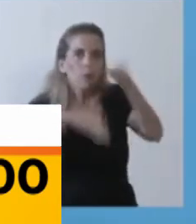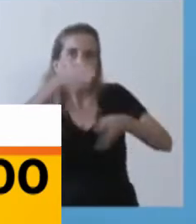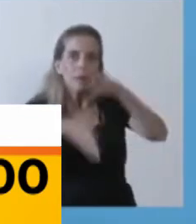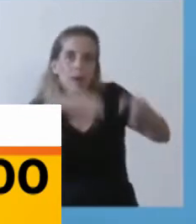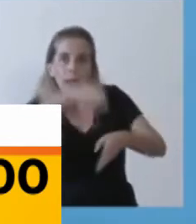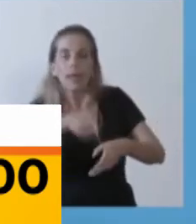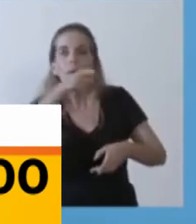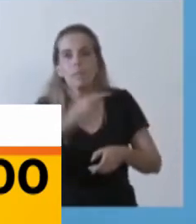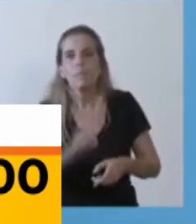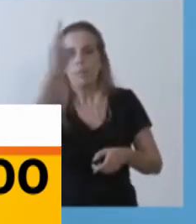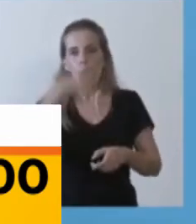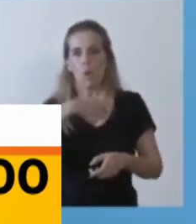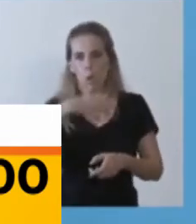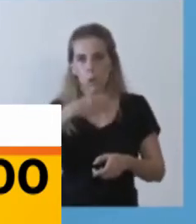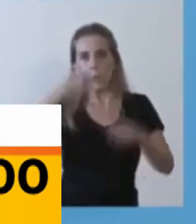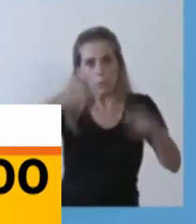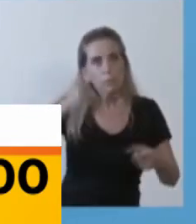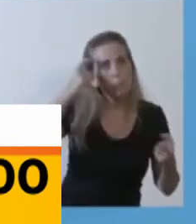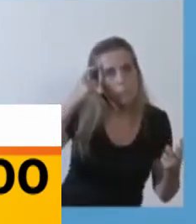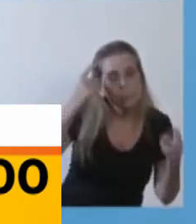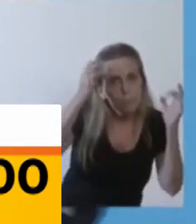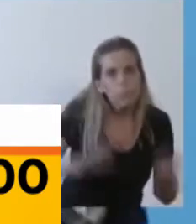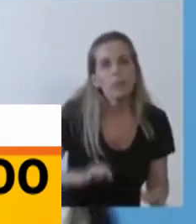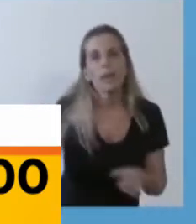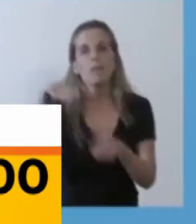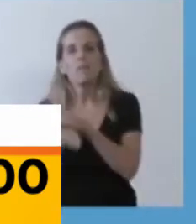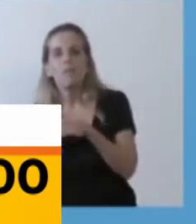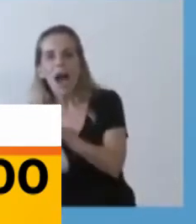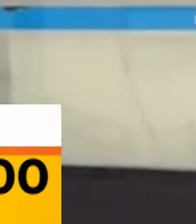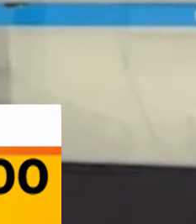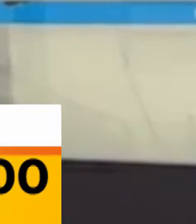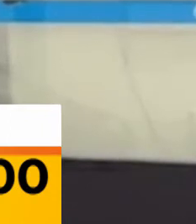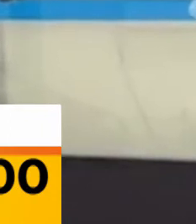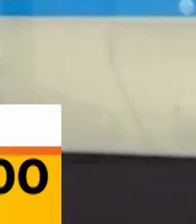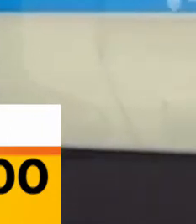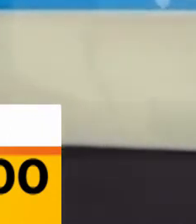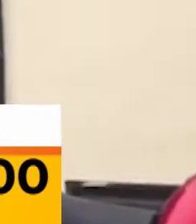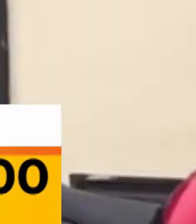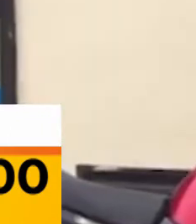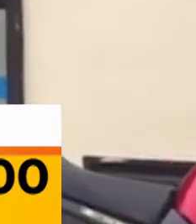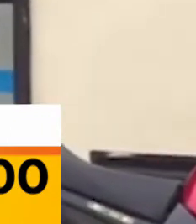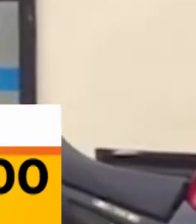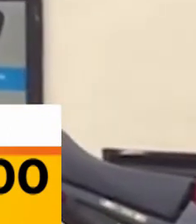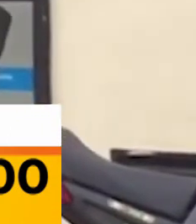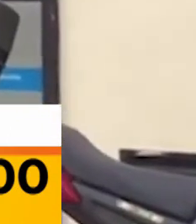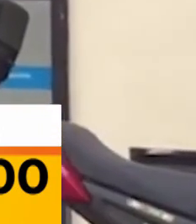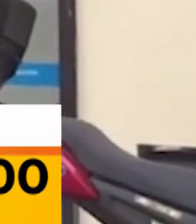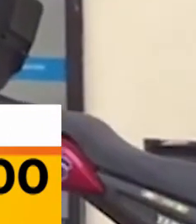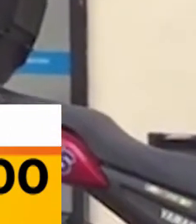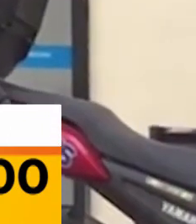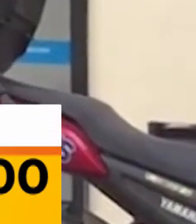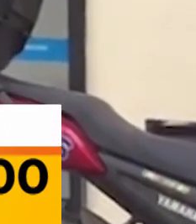recibían un curso de nutrición, la tarjeta la entregaba el banco, eran de a 2.500 personas por día, y a partir de ahí empezaba el